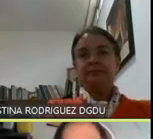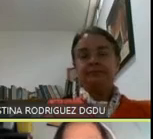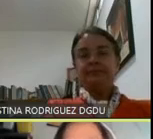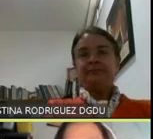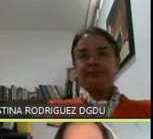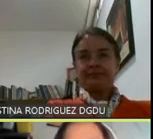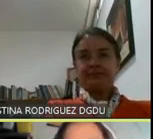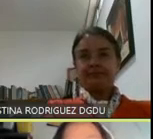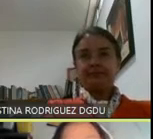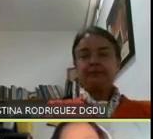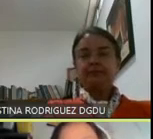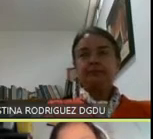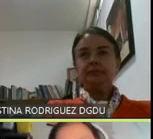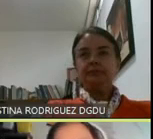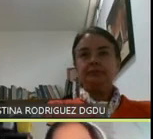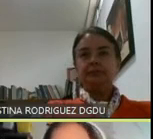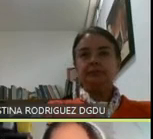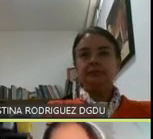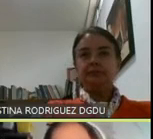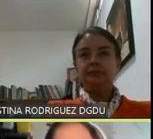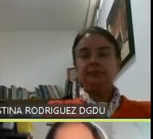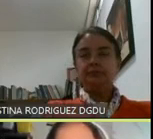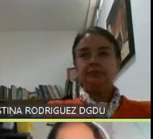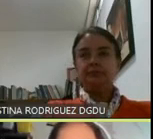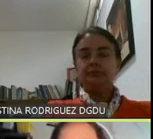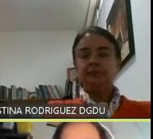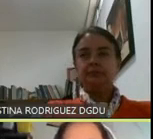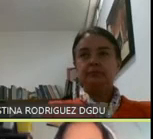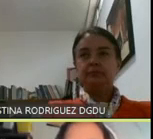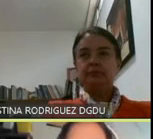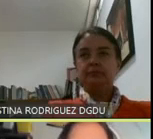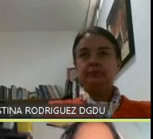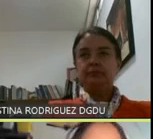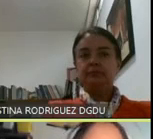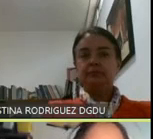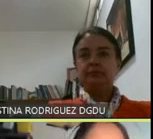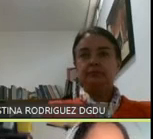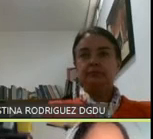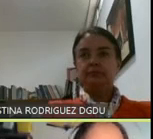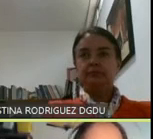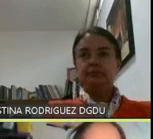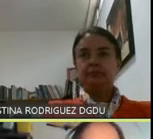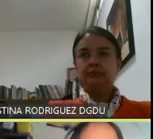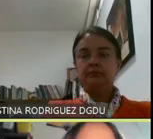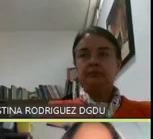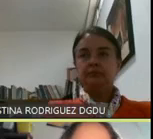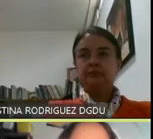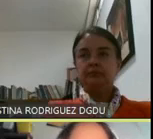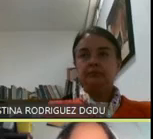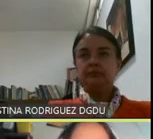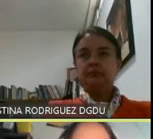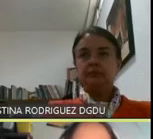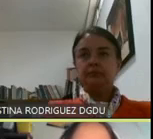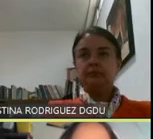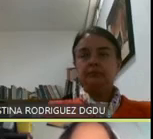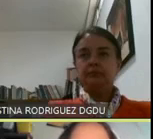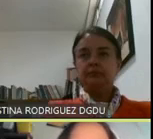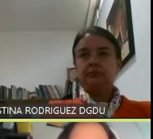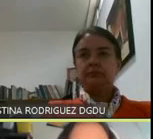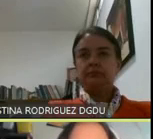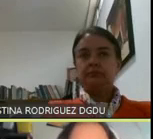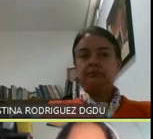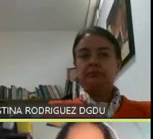lesionando y genera una osteoartrosis de tobillo. También generan pisamientos por la inflamación crónica que puede llegar a